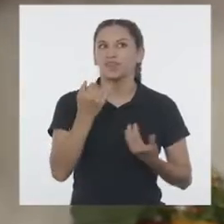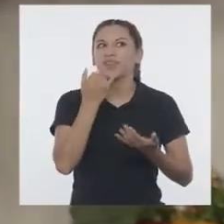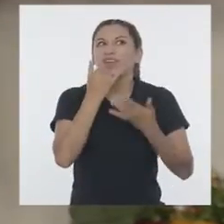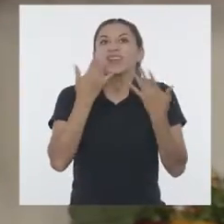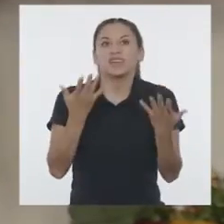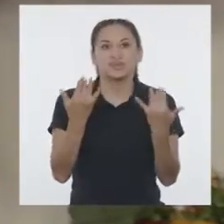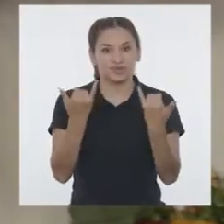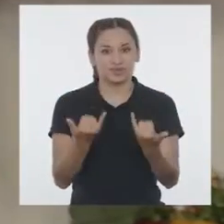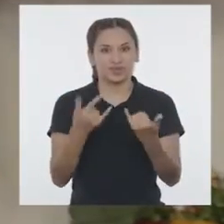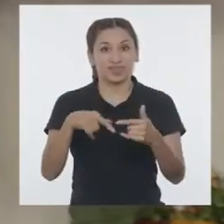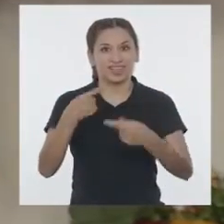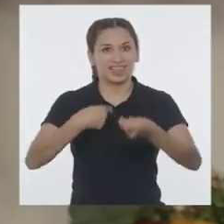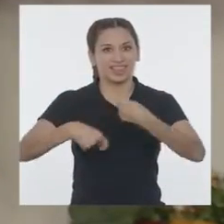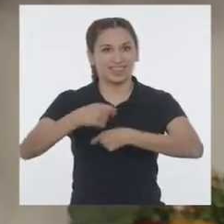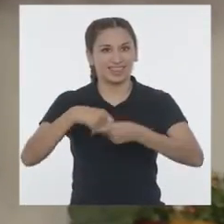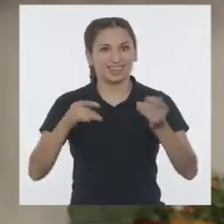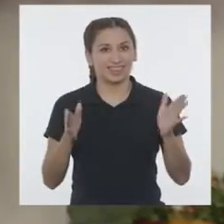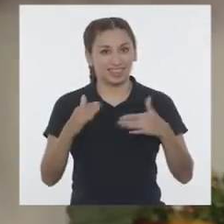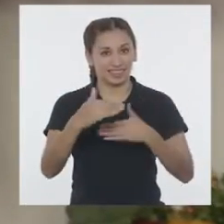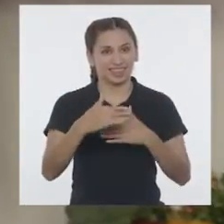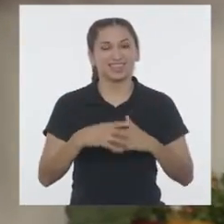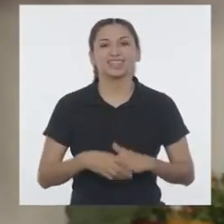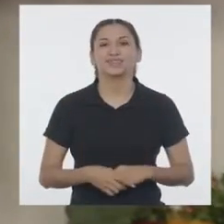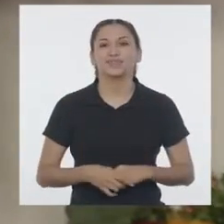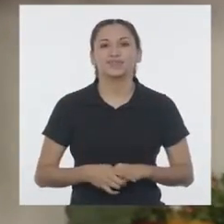Veamos qué pasará hoy en nuestra tiendita.